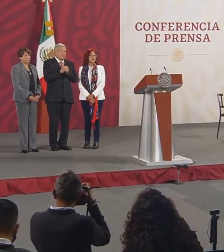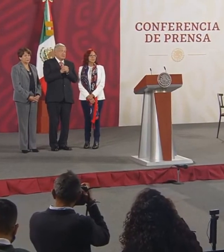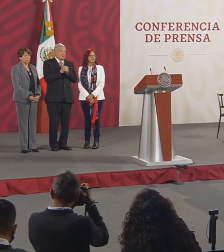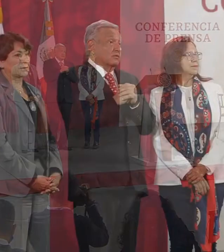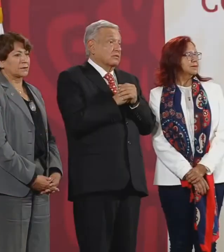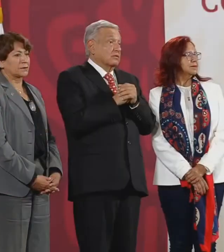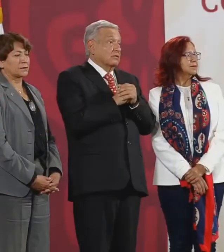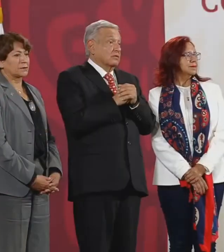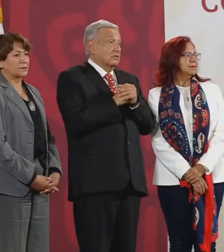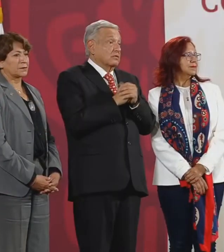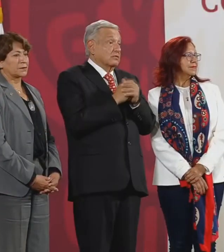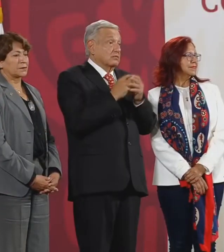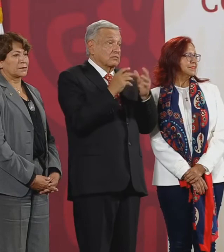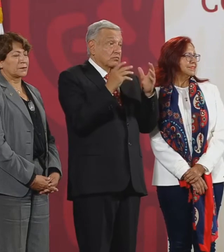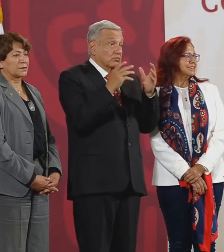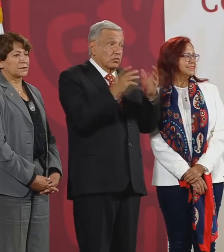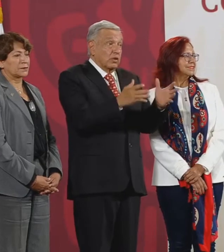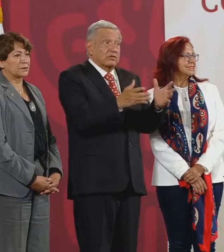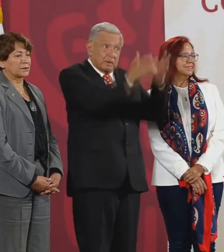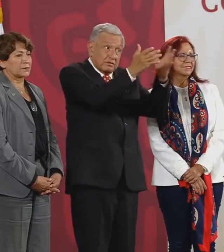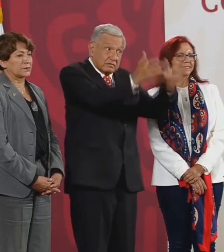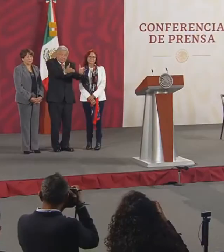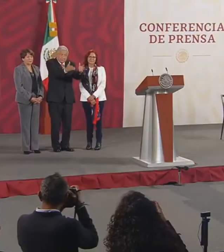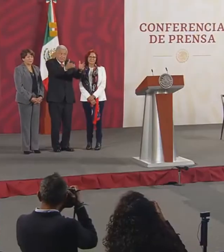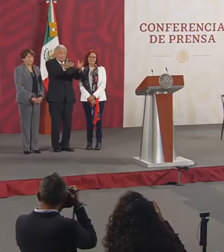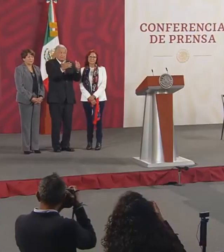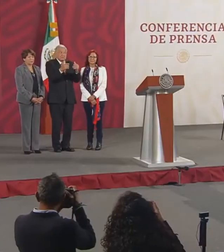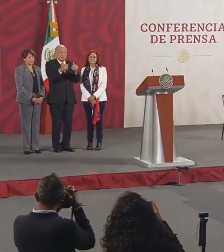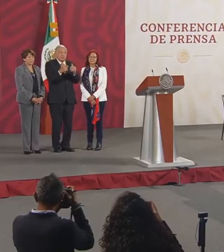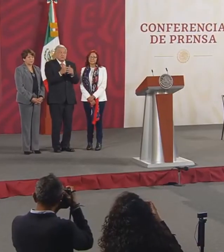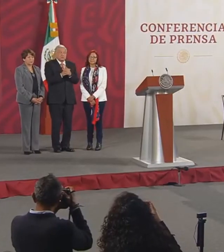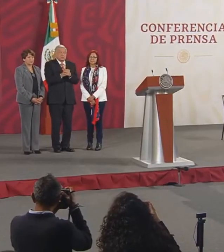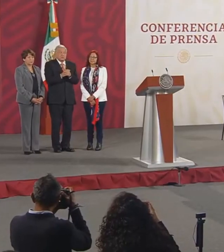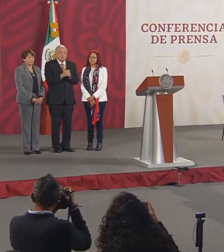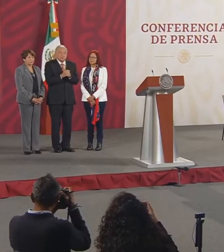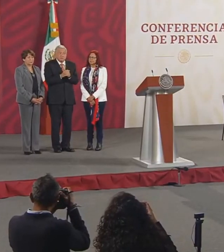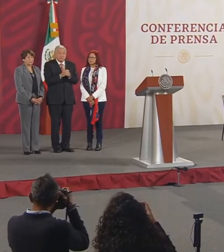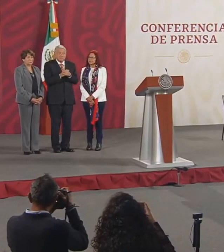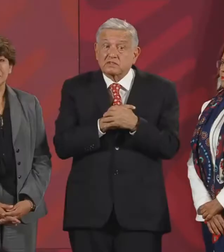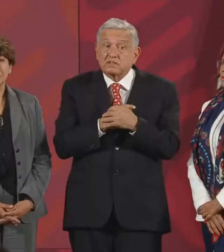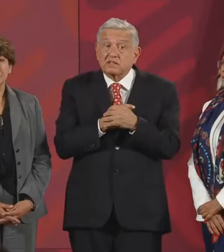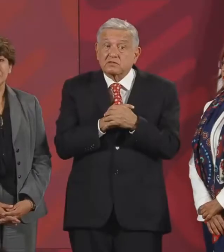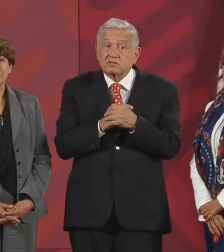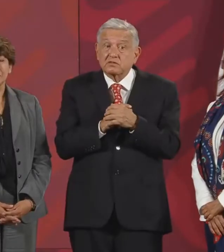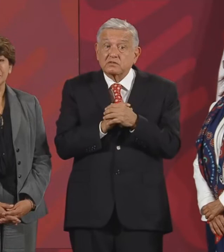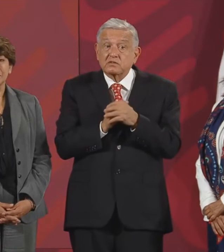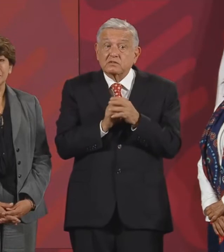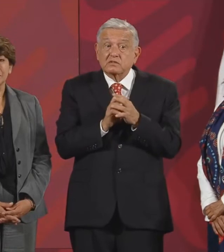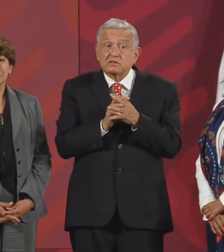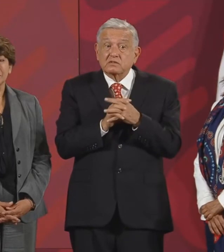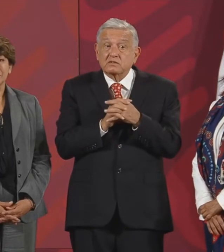muy buenos, bueno, de los últimos, muy buenos secretarios.